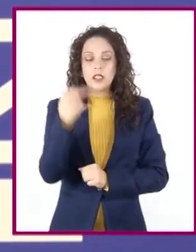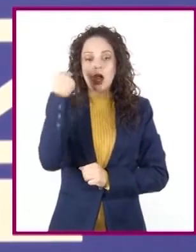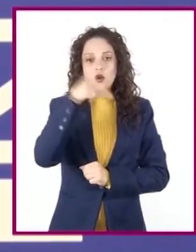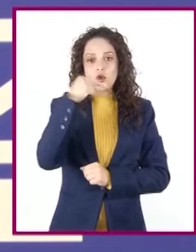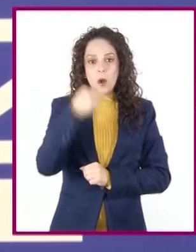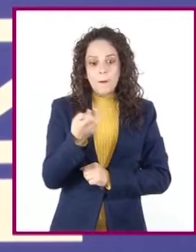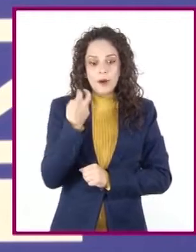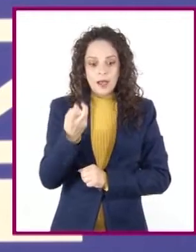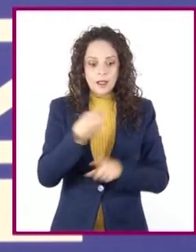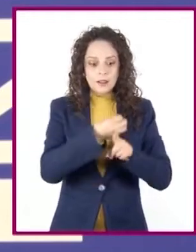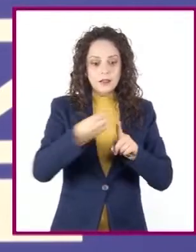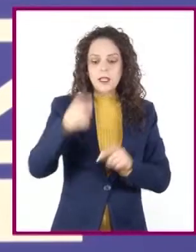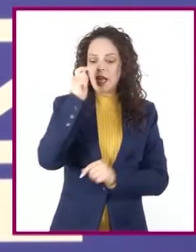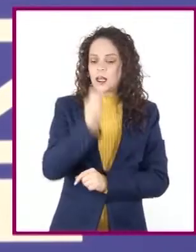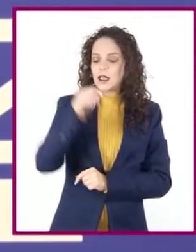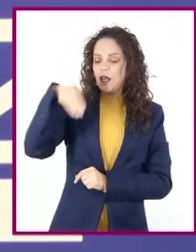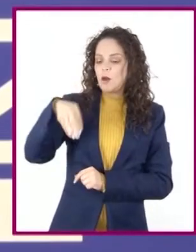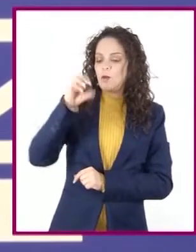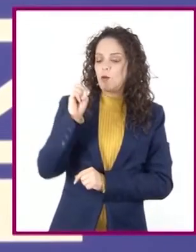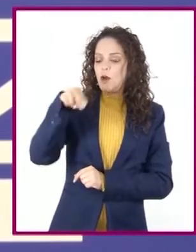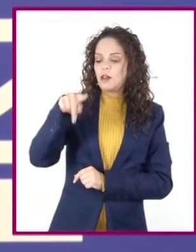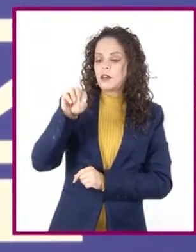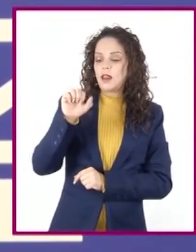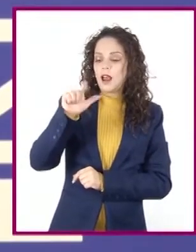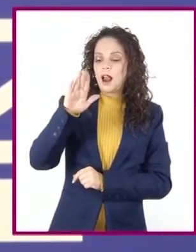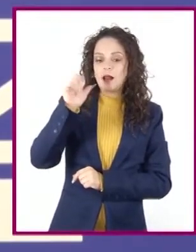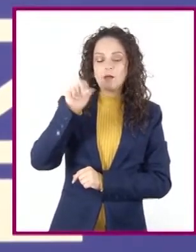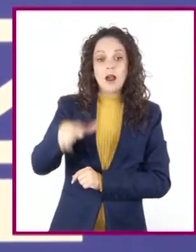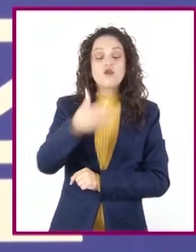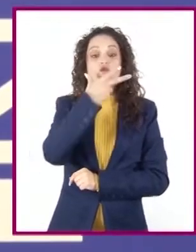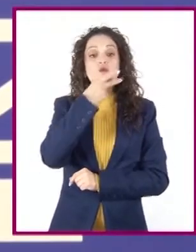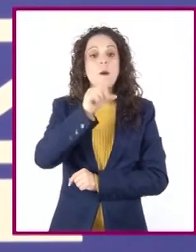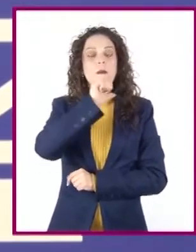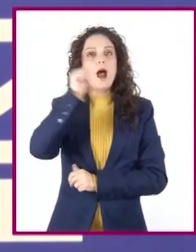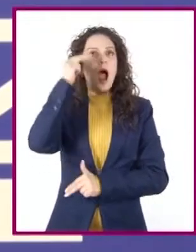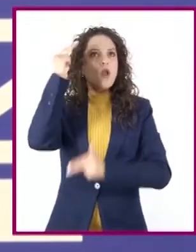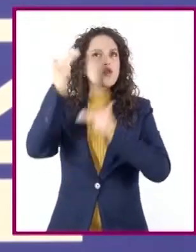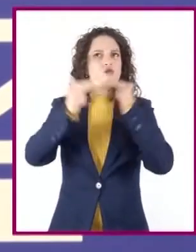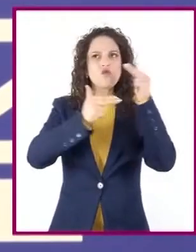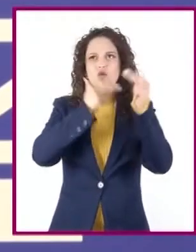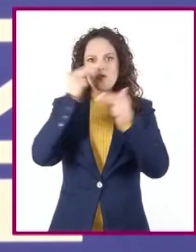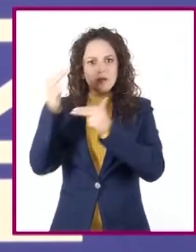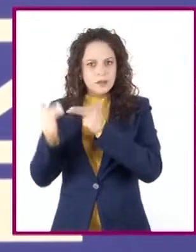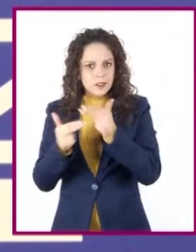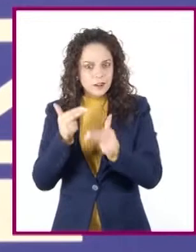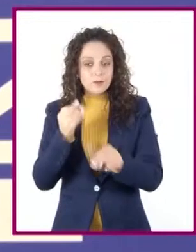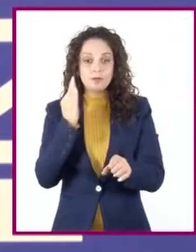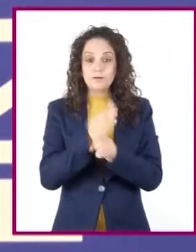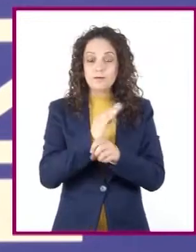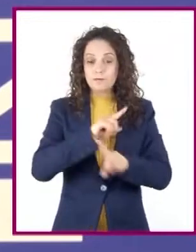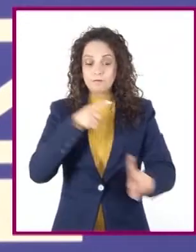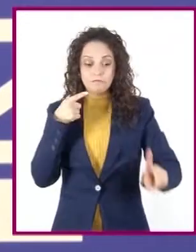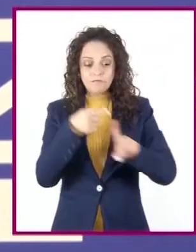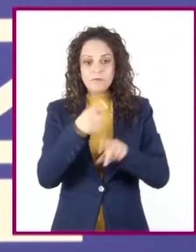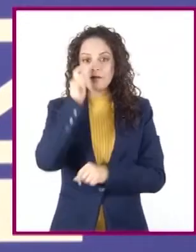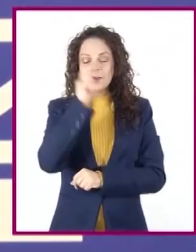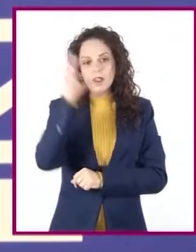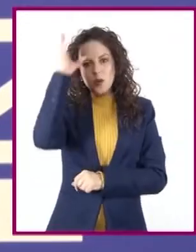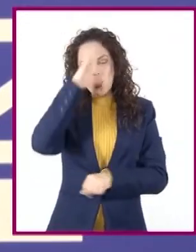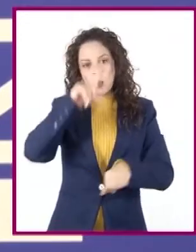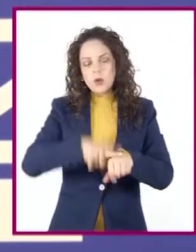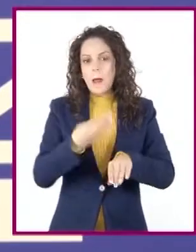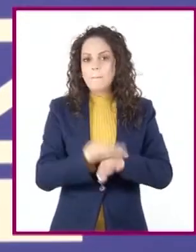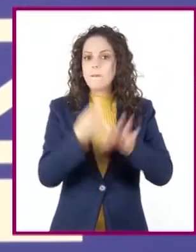es Monte Albán, los hombres de las nubes. En esta ocasión nos centraremos en una cultura muy